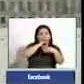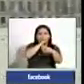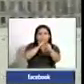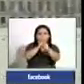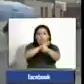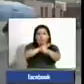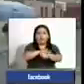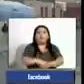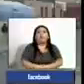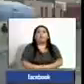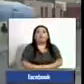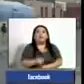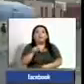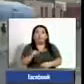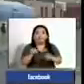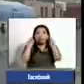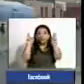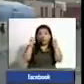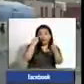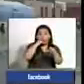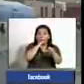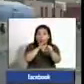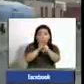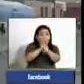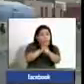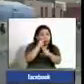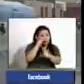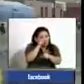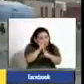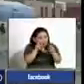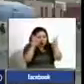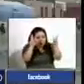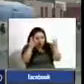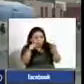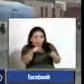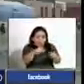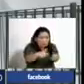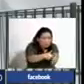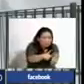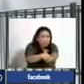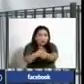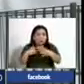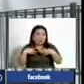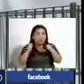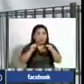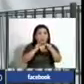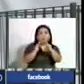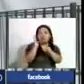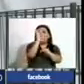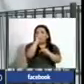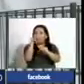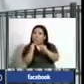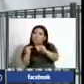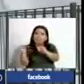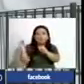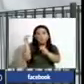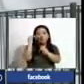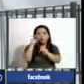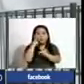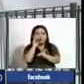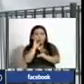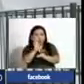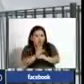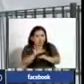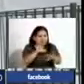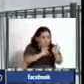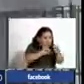COVID-19. El virus ha provocado el colapso de los sistemas sanitarios en países desarrollados y ha paralizado aeropuertos, fábricas